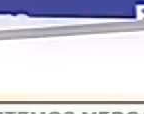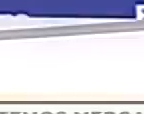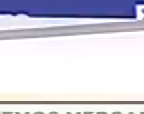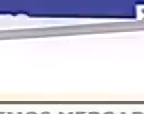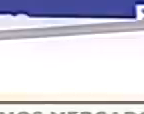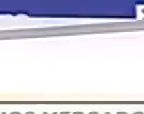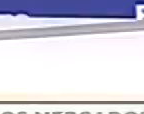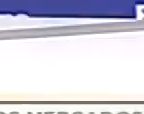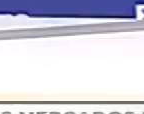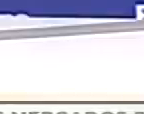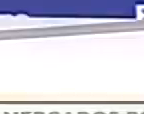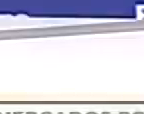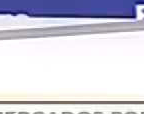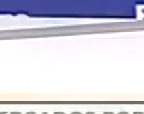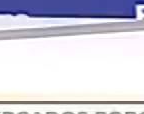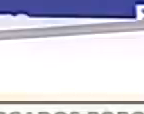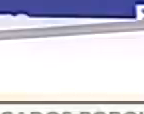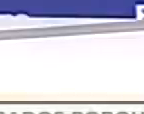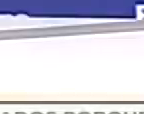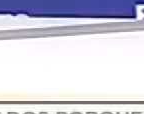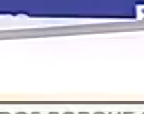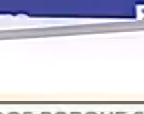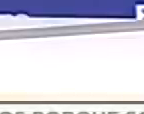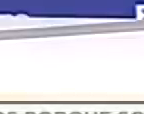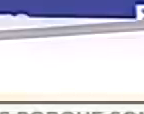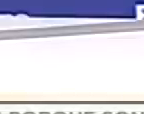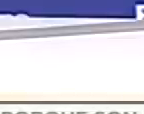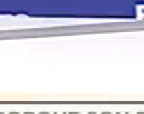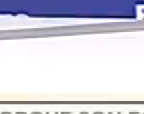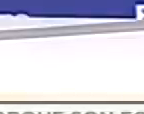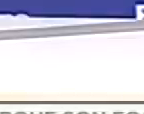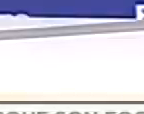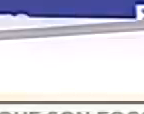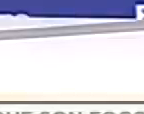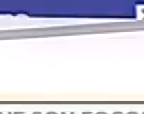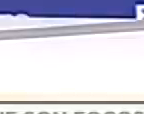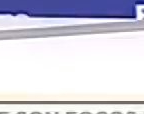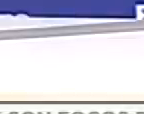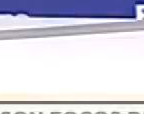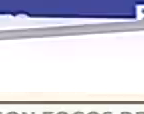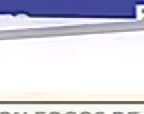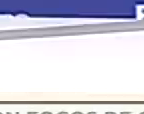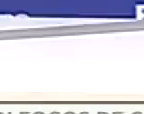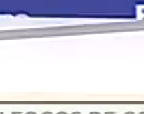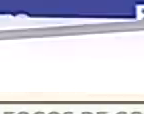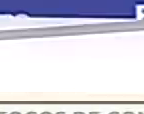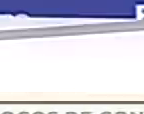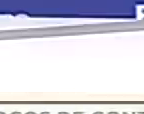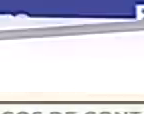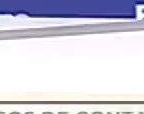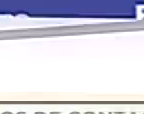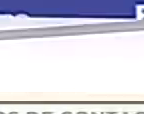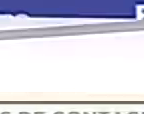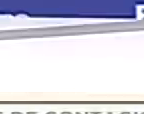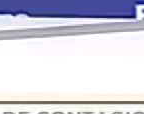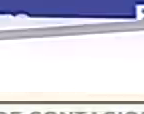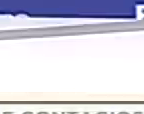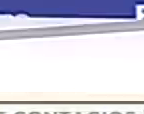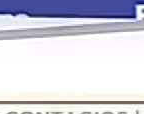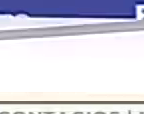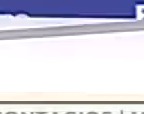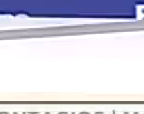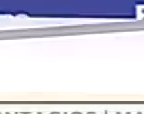Apure. Remigio Ceballos, mi saludo. Y he invitado de manera muy especial al ministro del